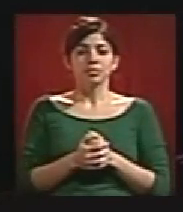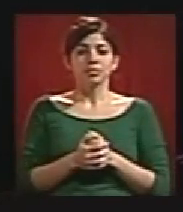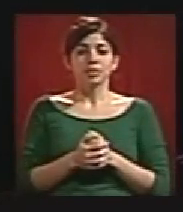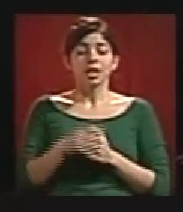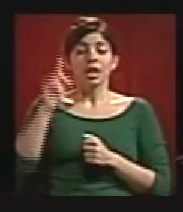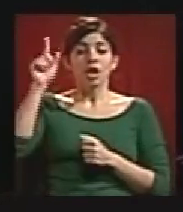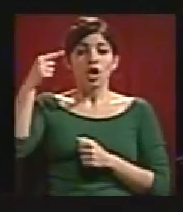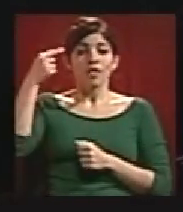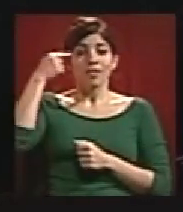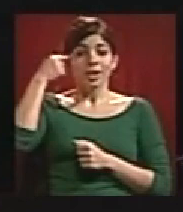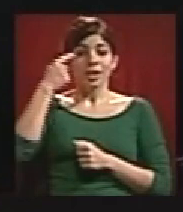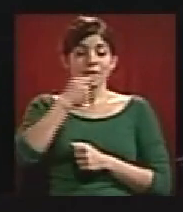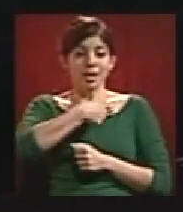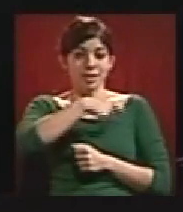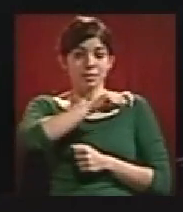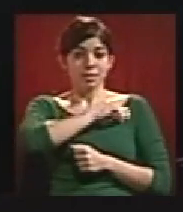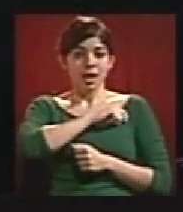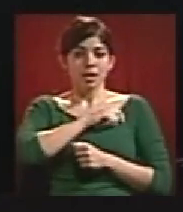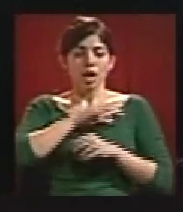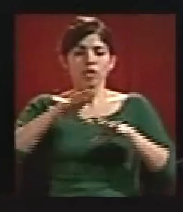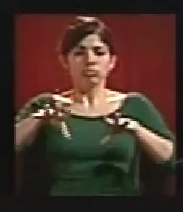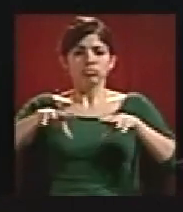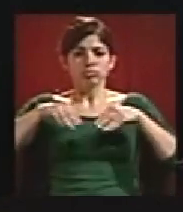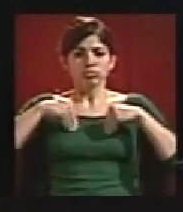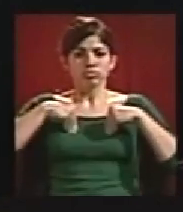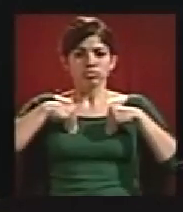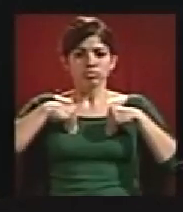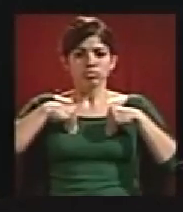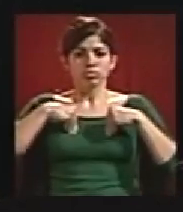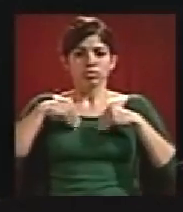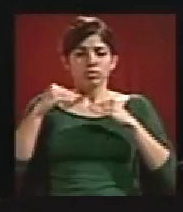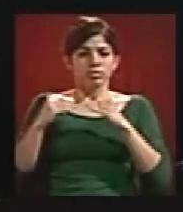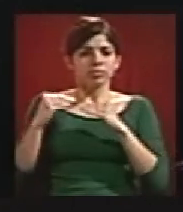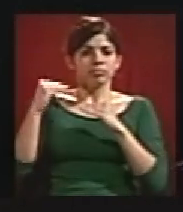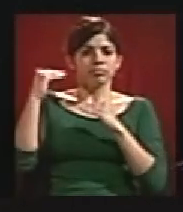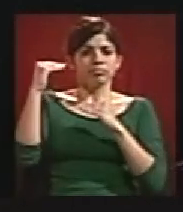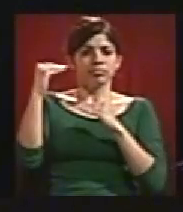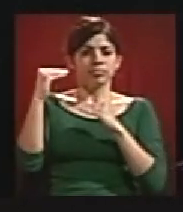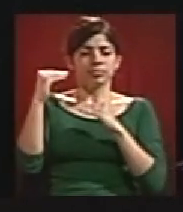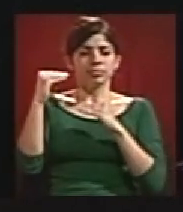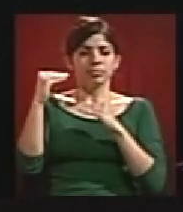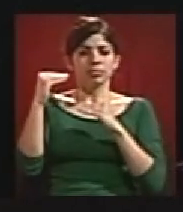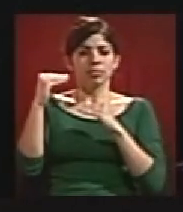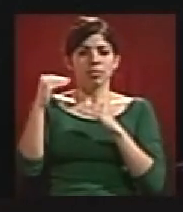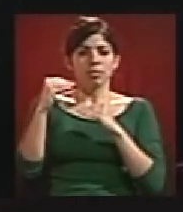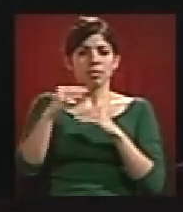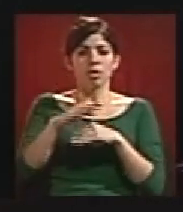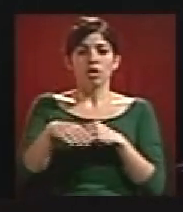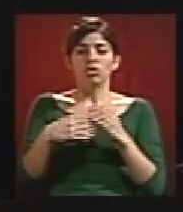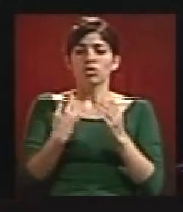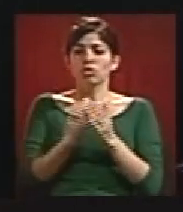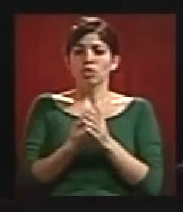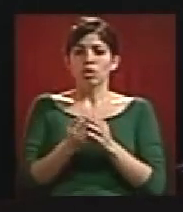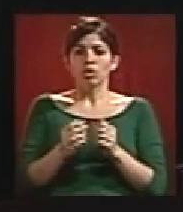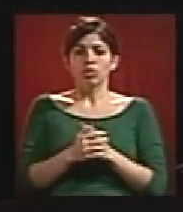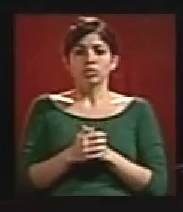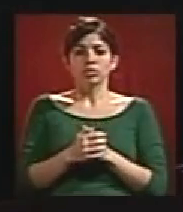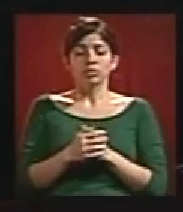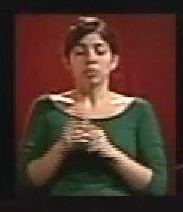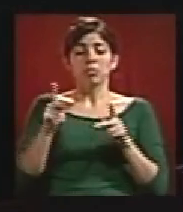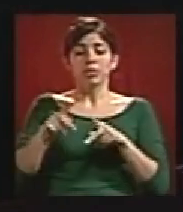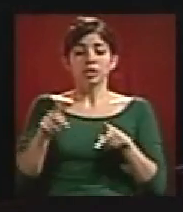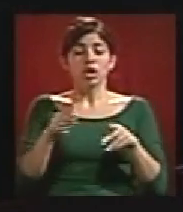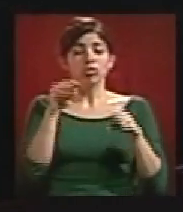el gobierno español asumía y elevaba para todos los depositantes en